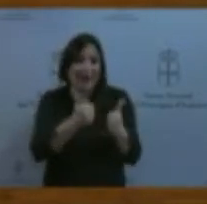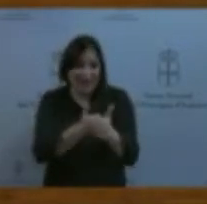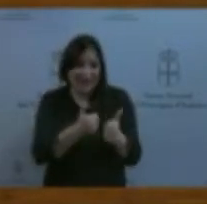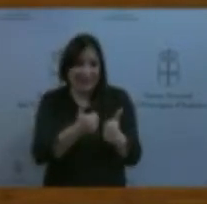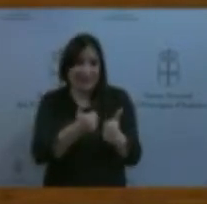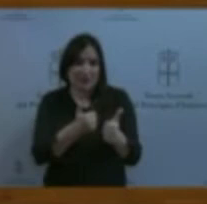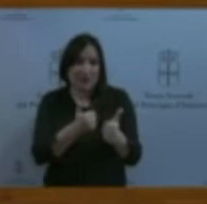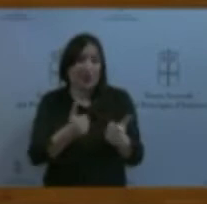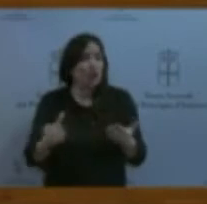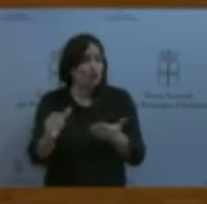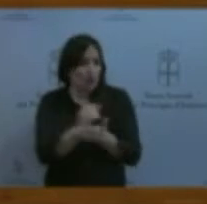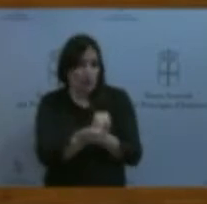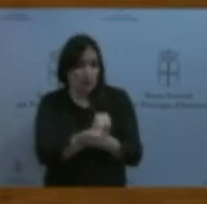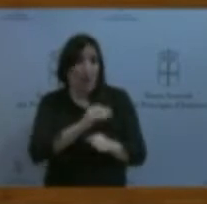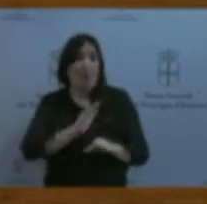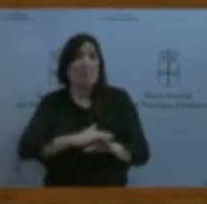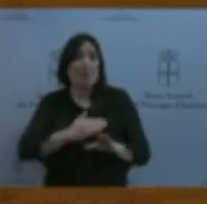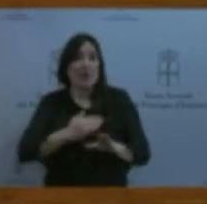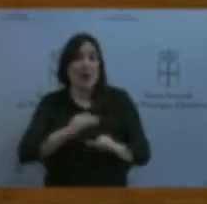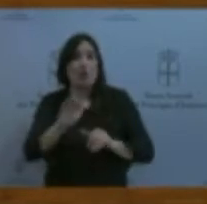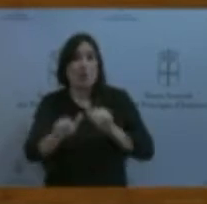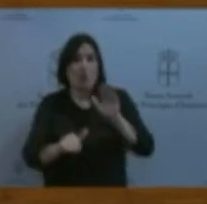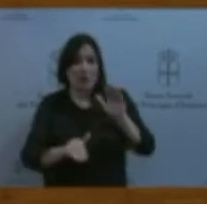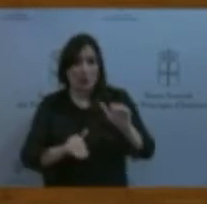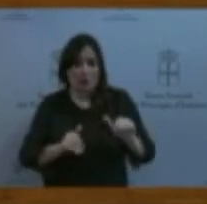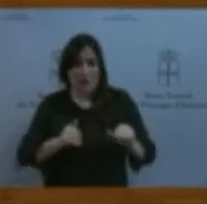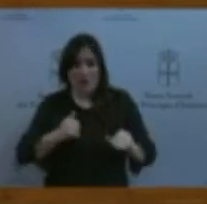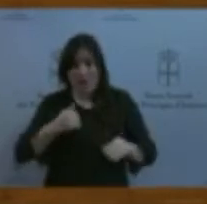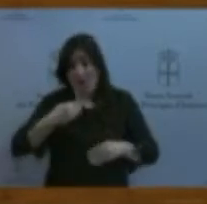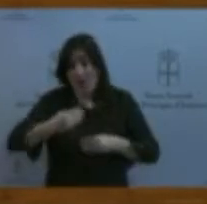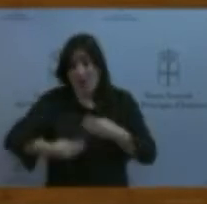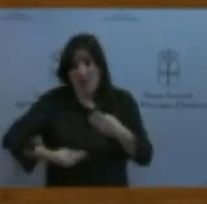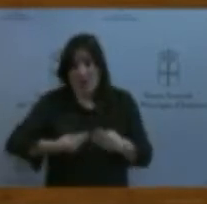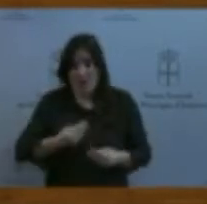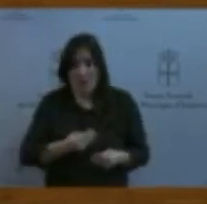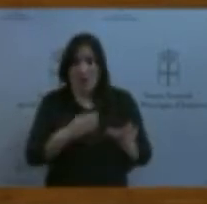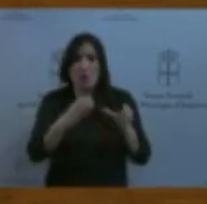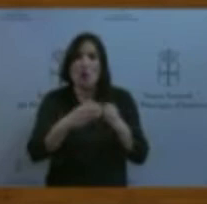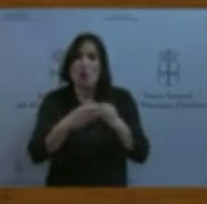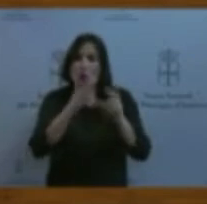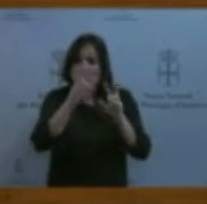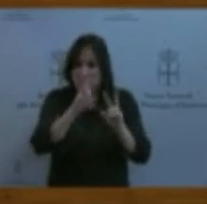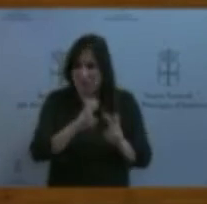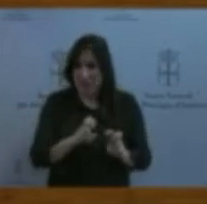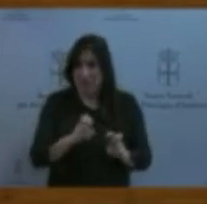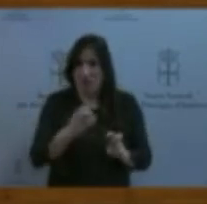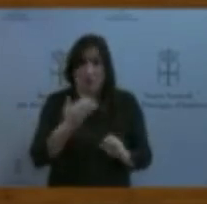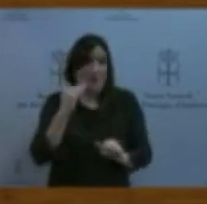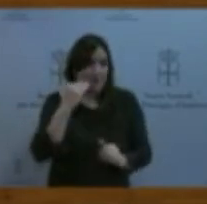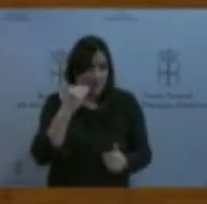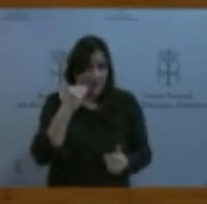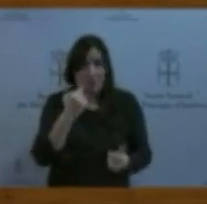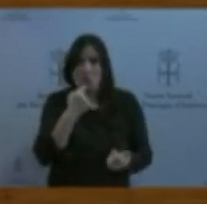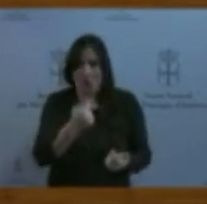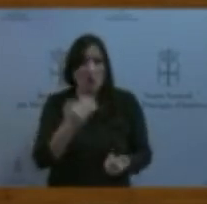esta convocatoria de grupos de investigación. Le puedo decir las fechas, las enumero rápidamente para no ser